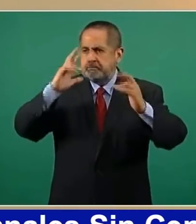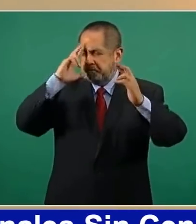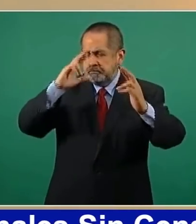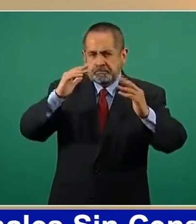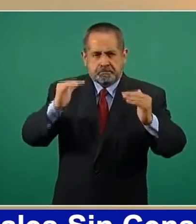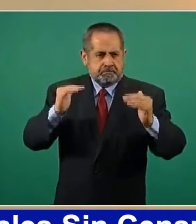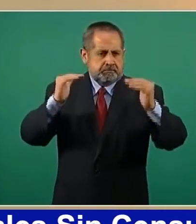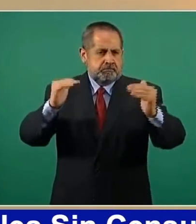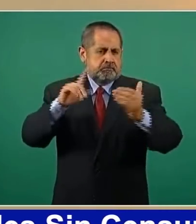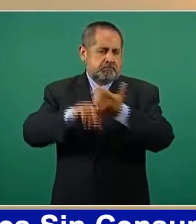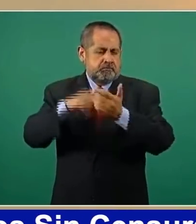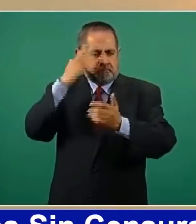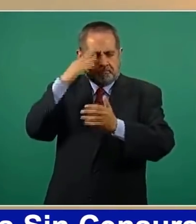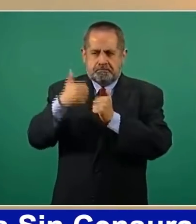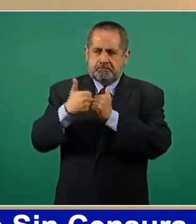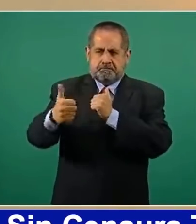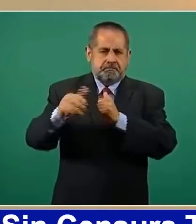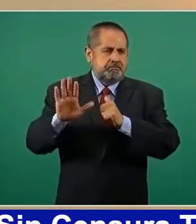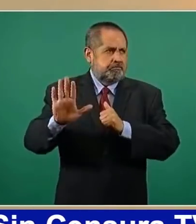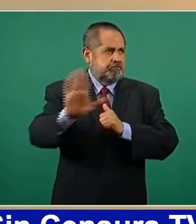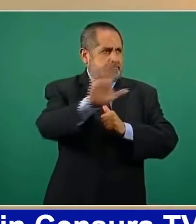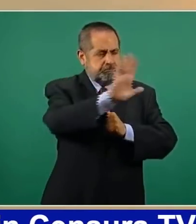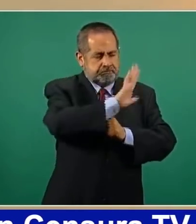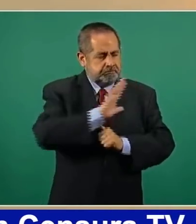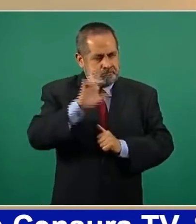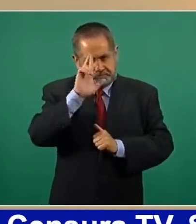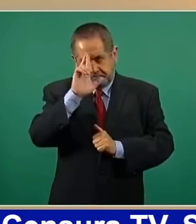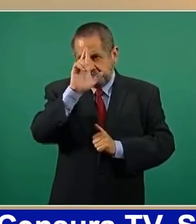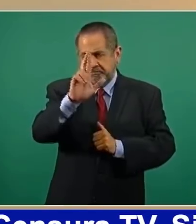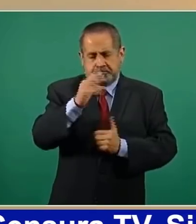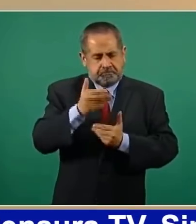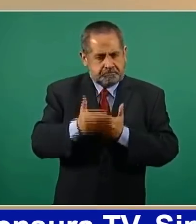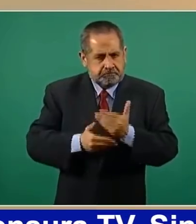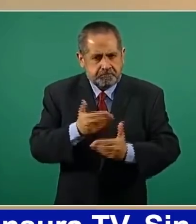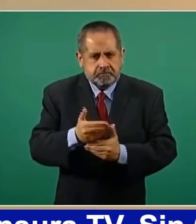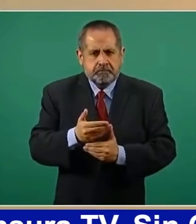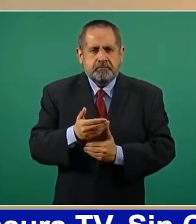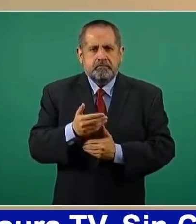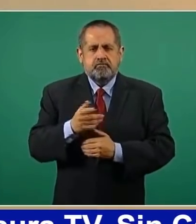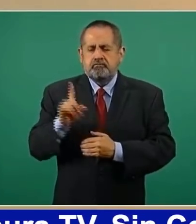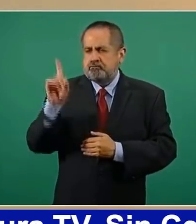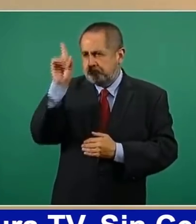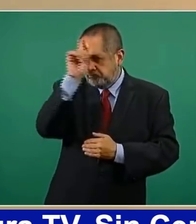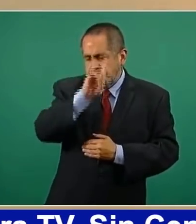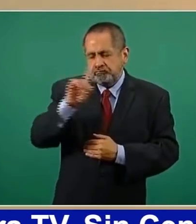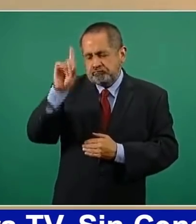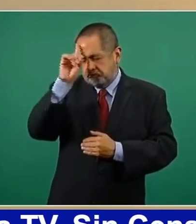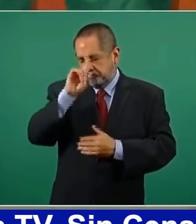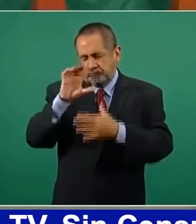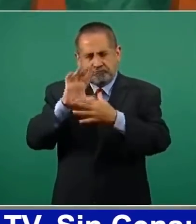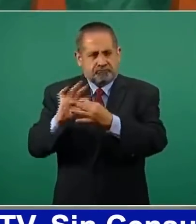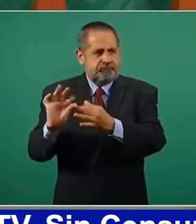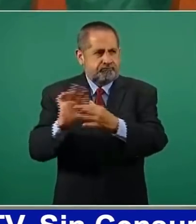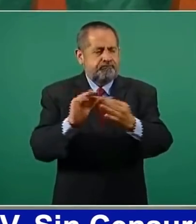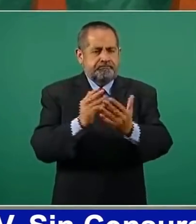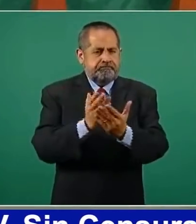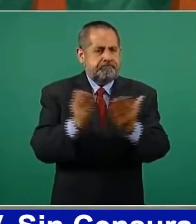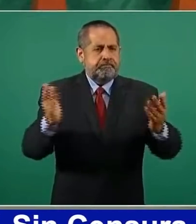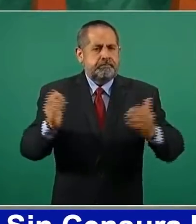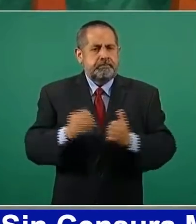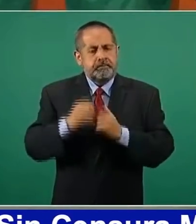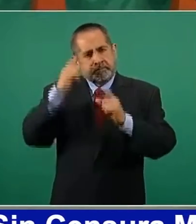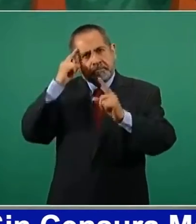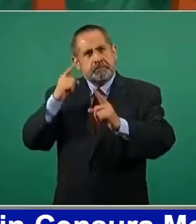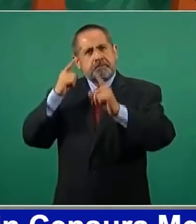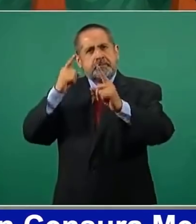facultades y autonomías constitucionales una atenta recomendación con miras